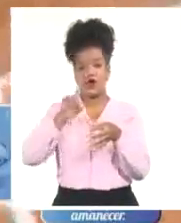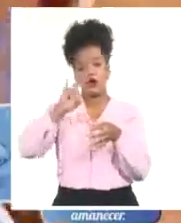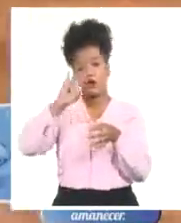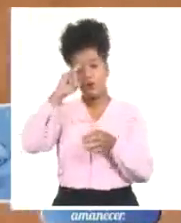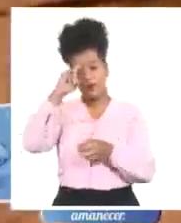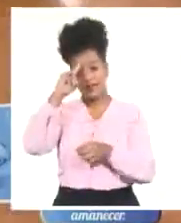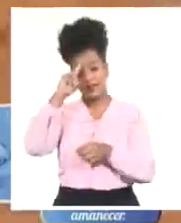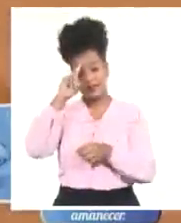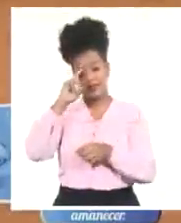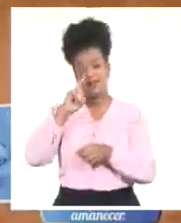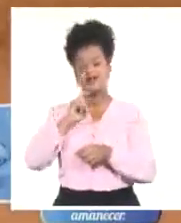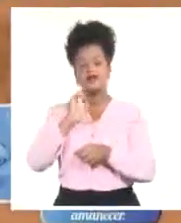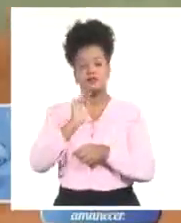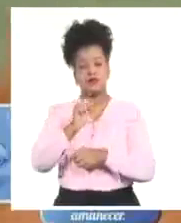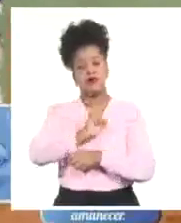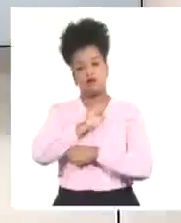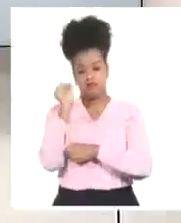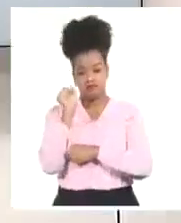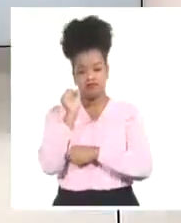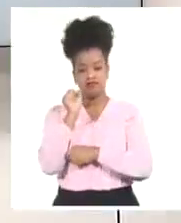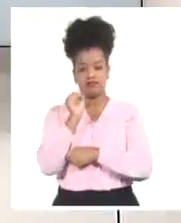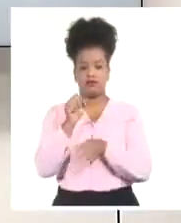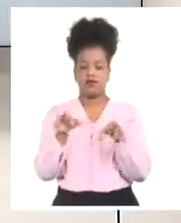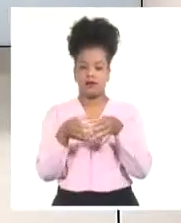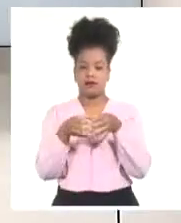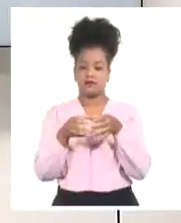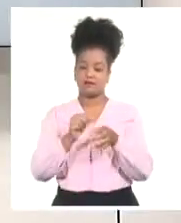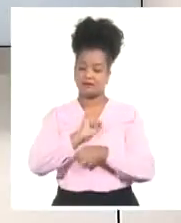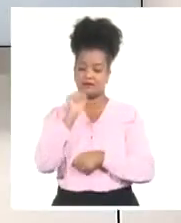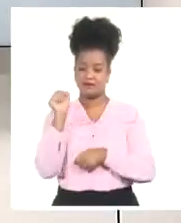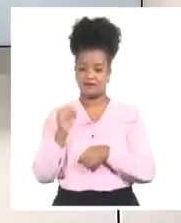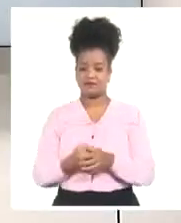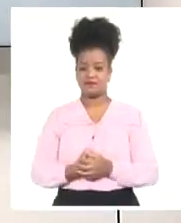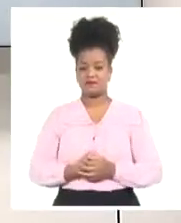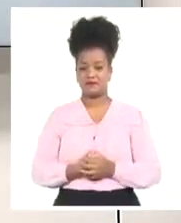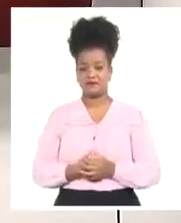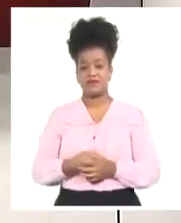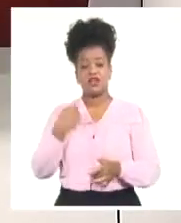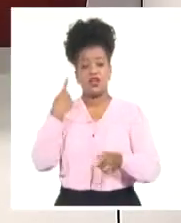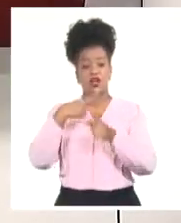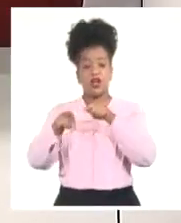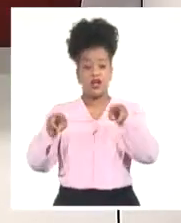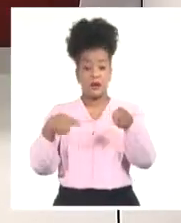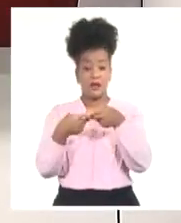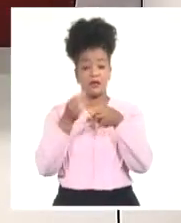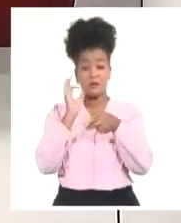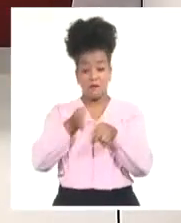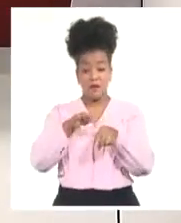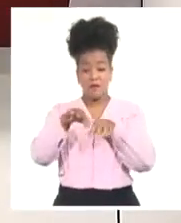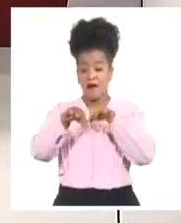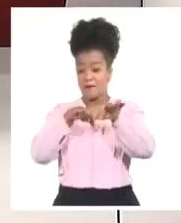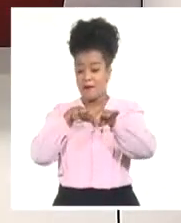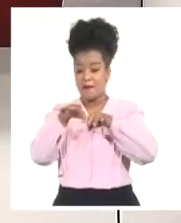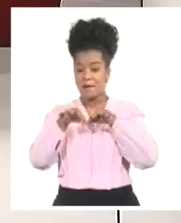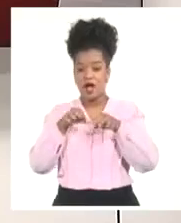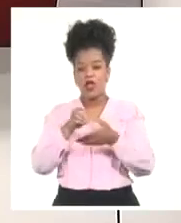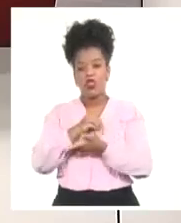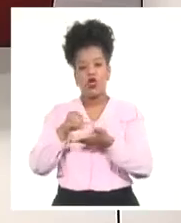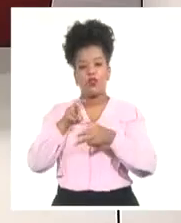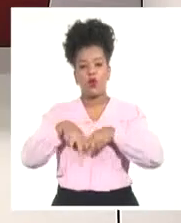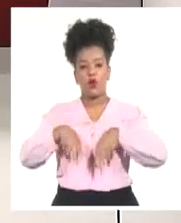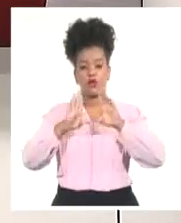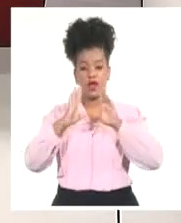Domínguez pegó cuadrangular en este desafío. Y el torneo Capablanca In Memoriam vivió este martes su 6ª ronda con otra